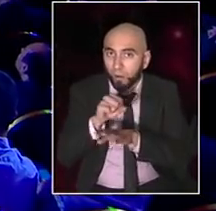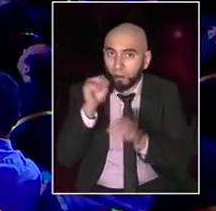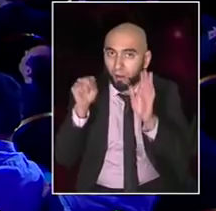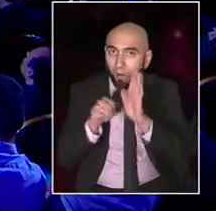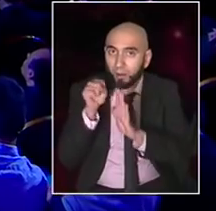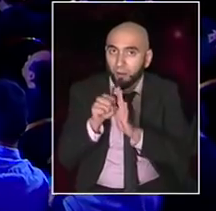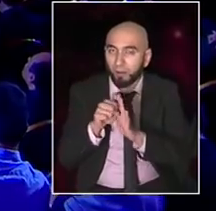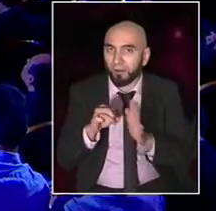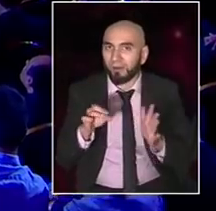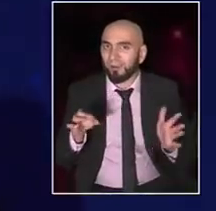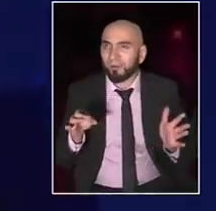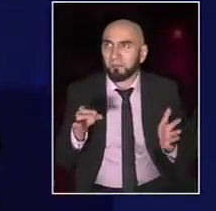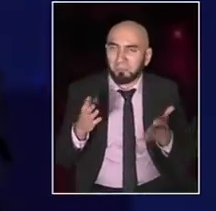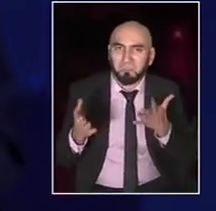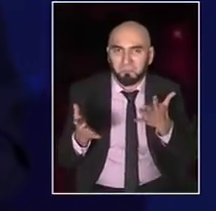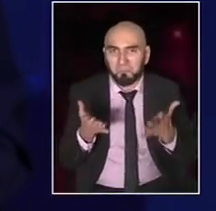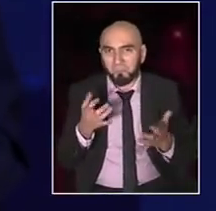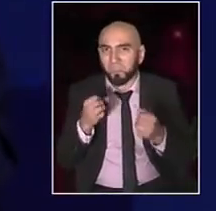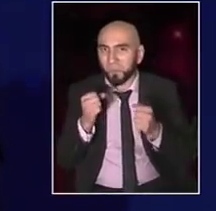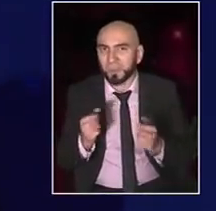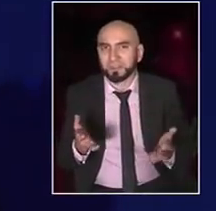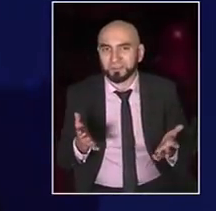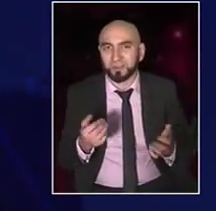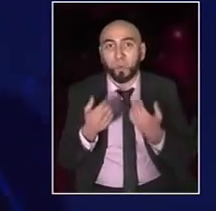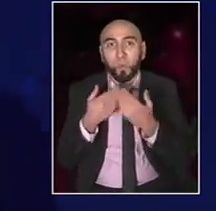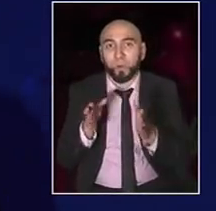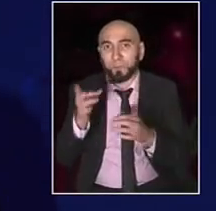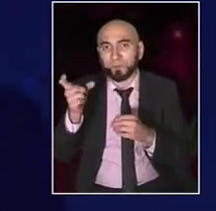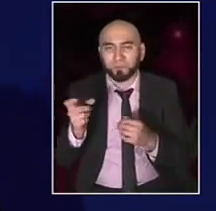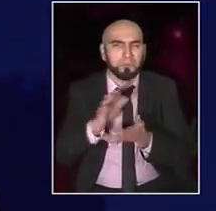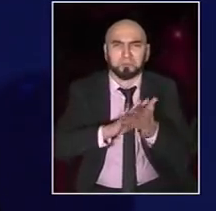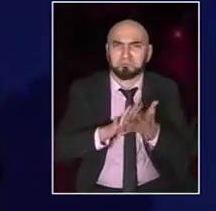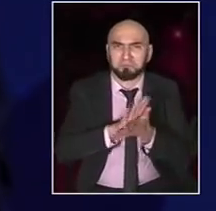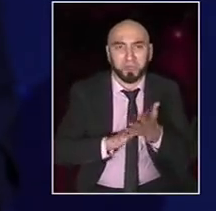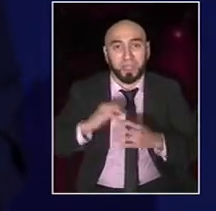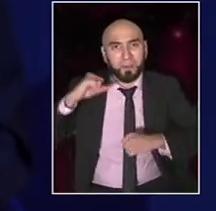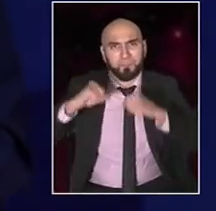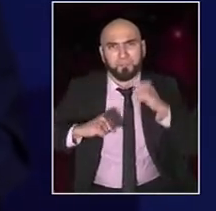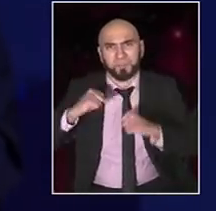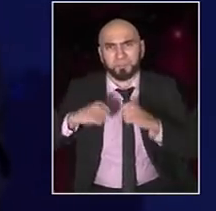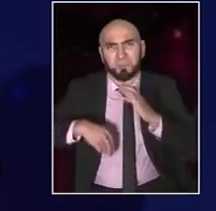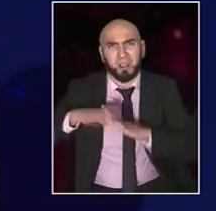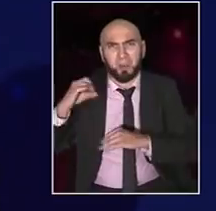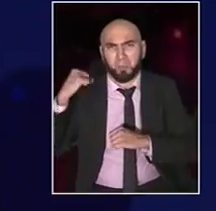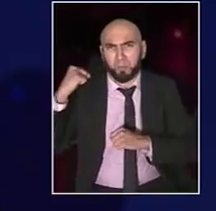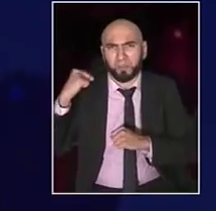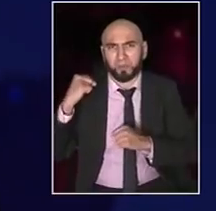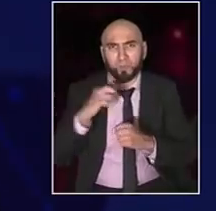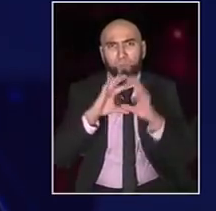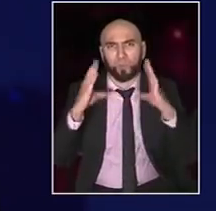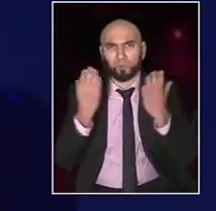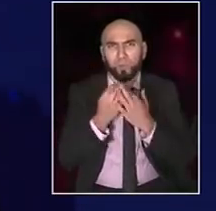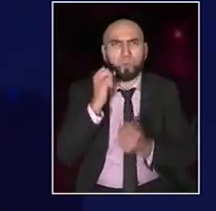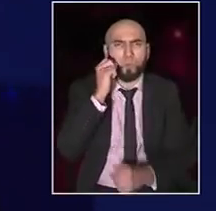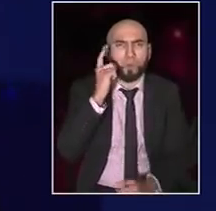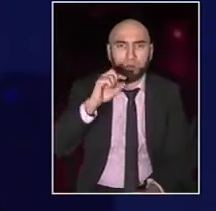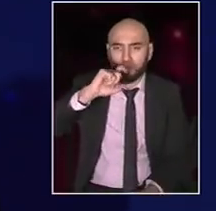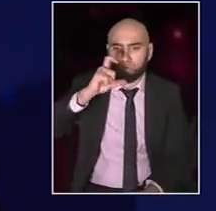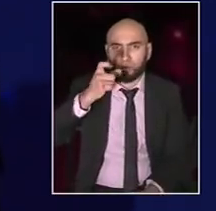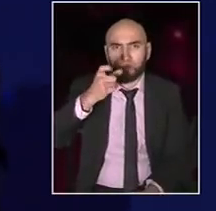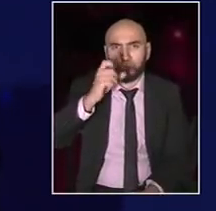ciencia ficción no son cualquiera. Cuando ustedes tienen a la principal empresa, la más poderosa del planeta, que es Google, y tienen a Alphabet, y